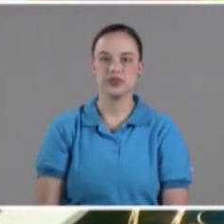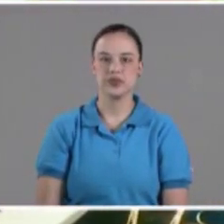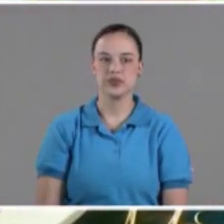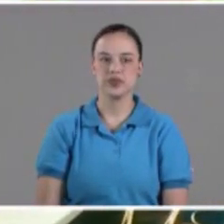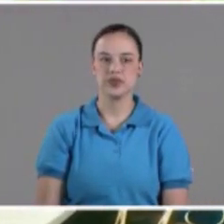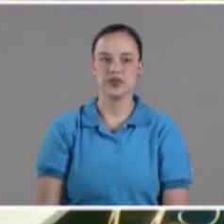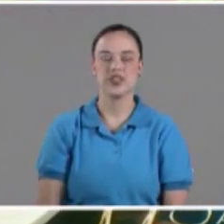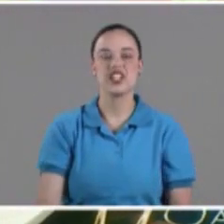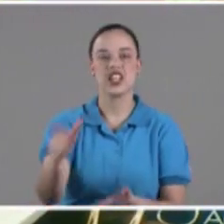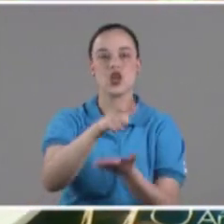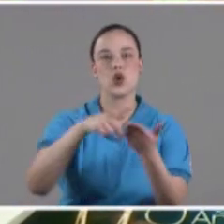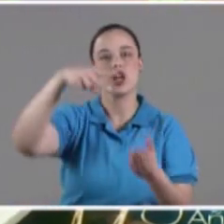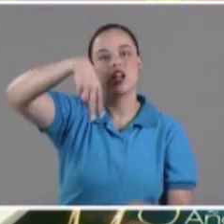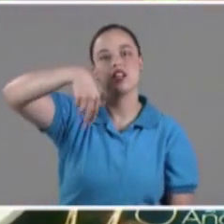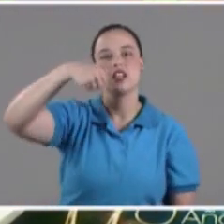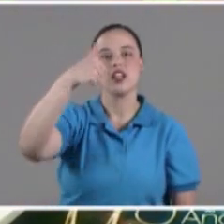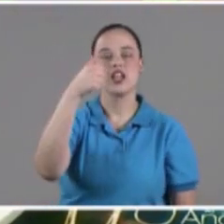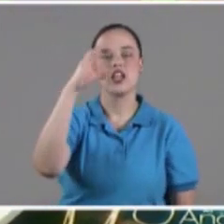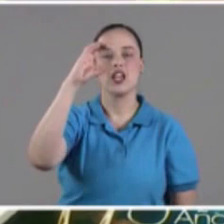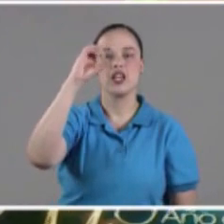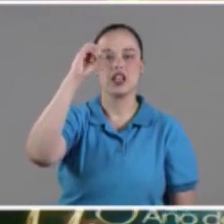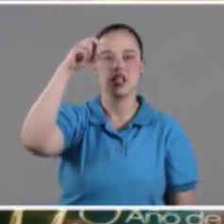en la era de